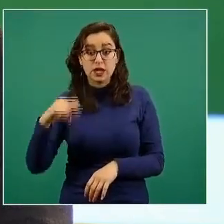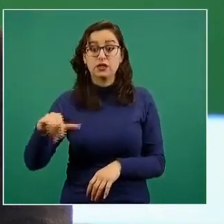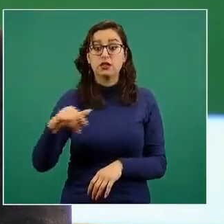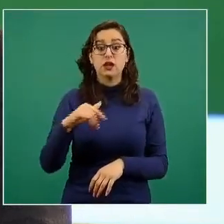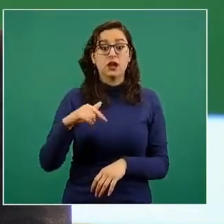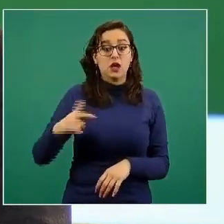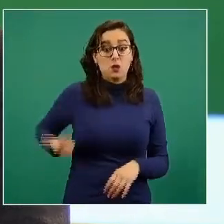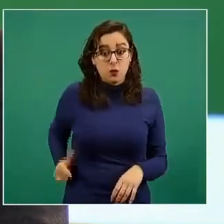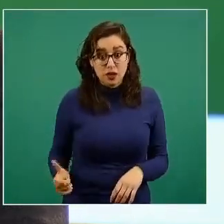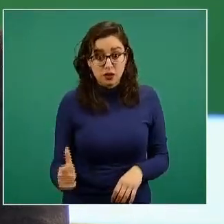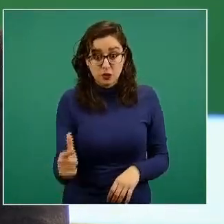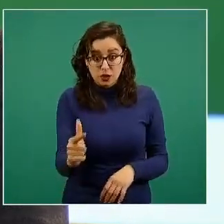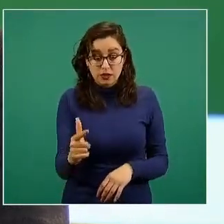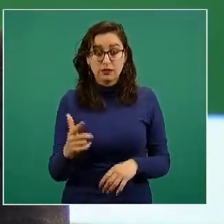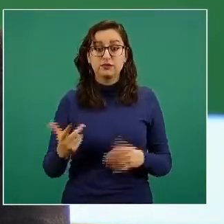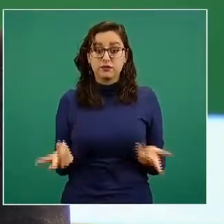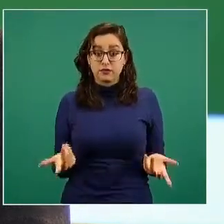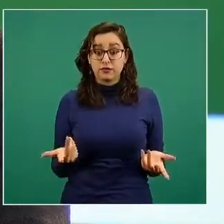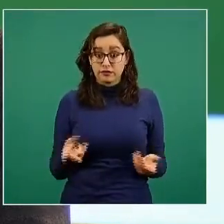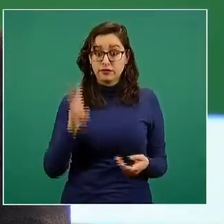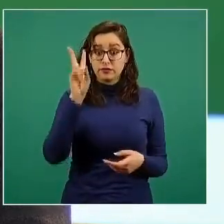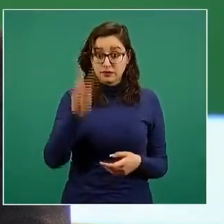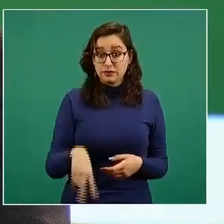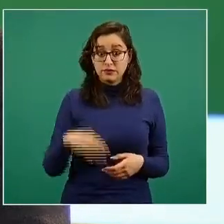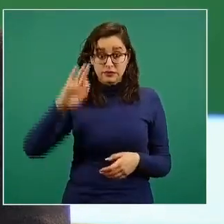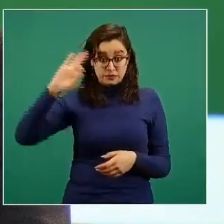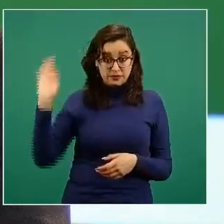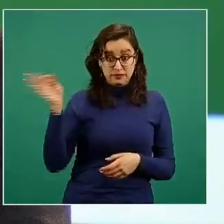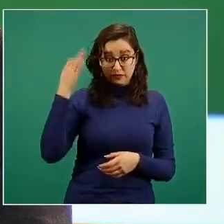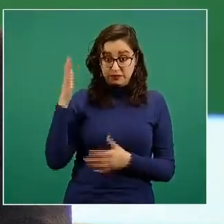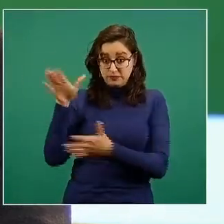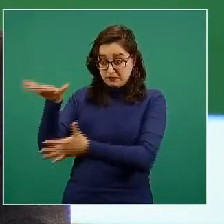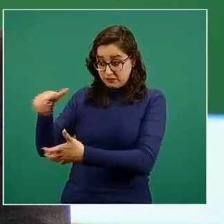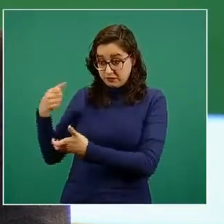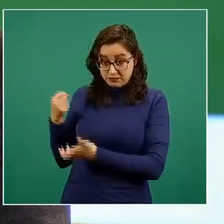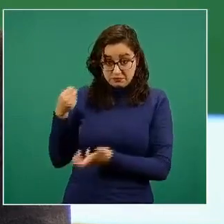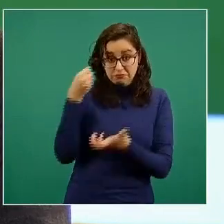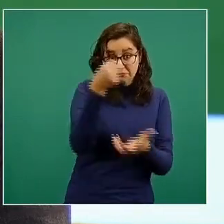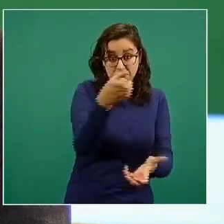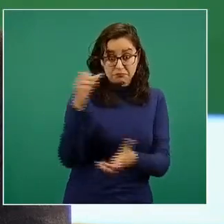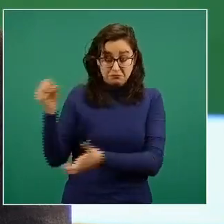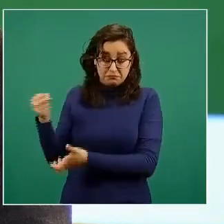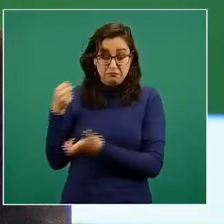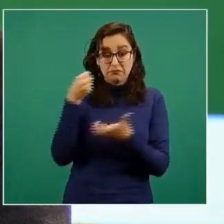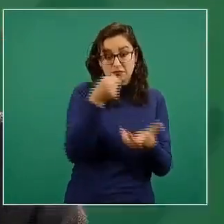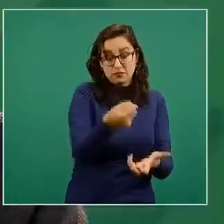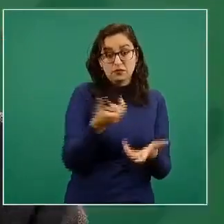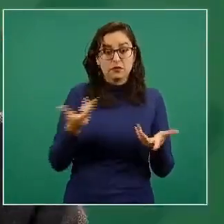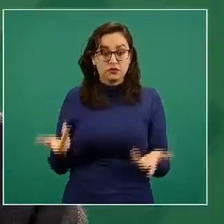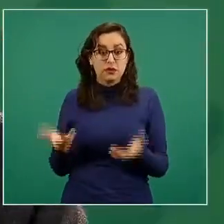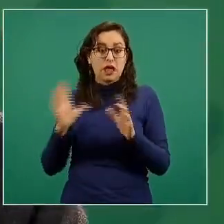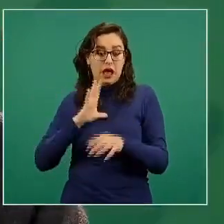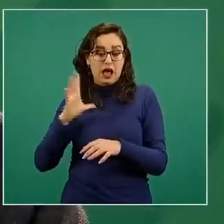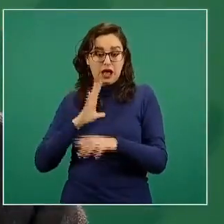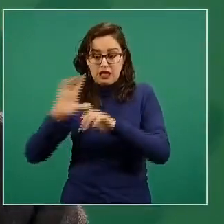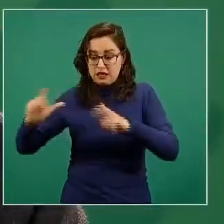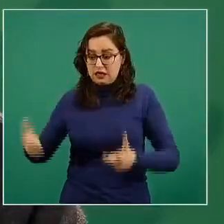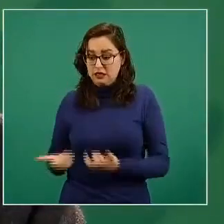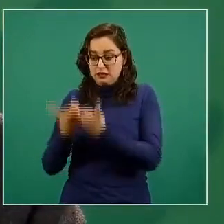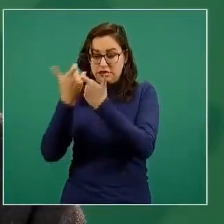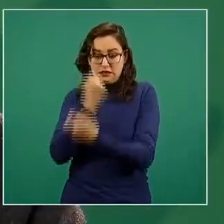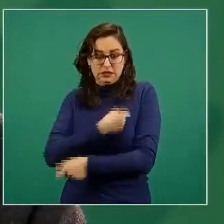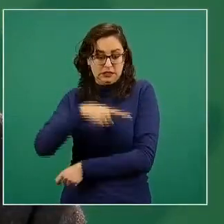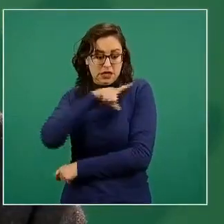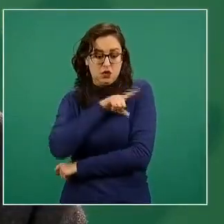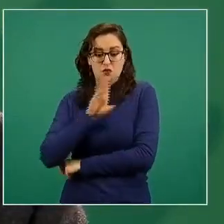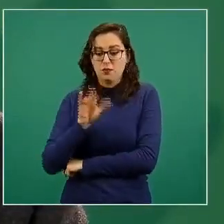Guanajuato, tiene una importante dotación de recursos que provienen de lo que hoy es el Fondo de Salud para el